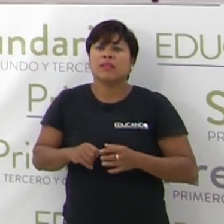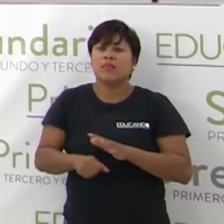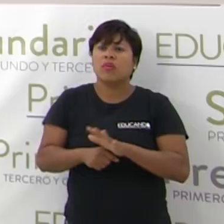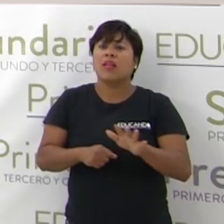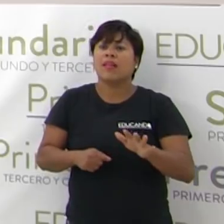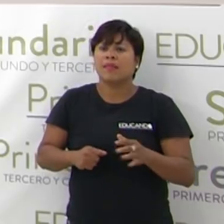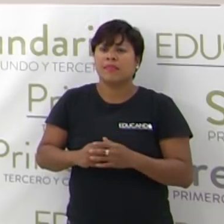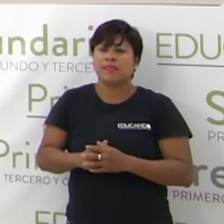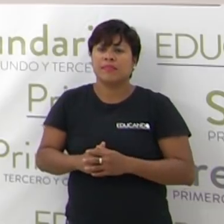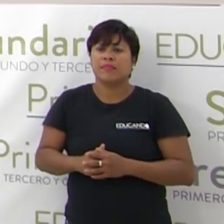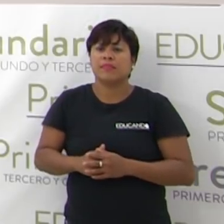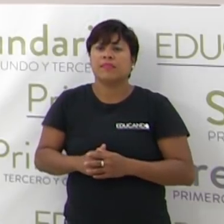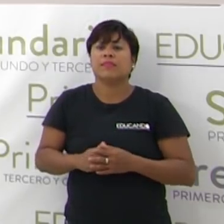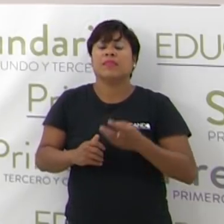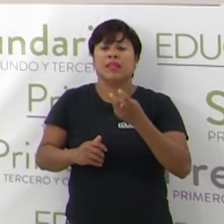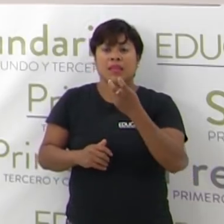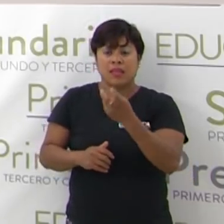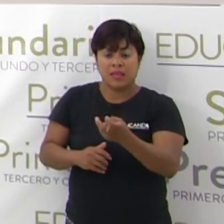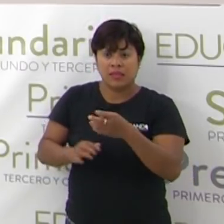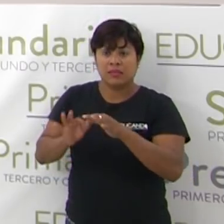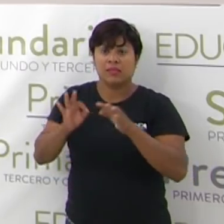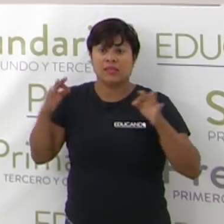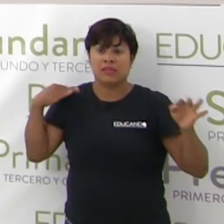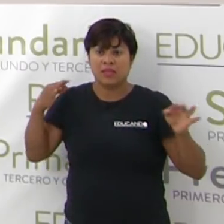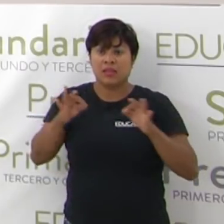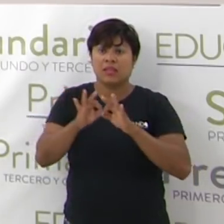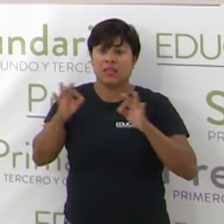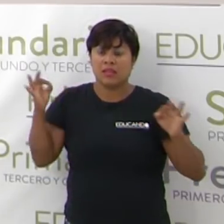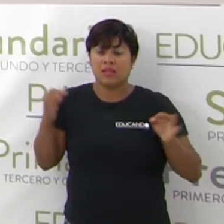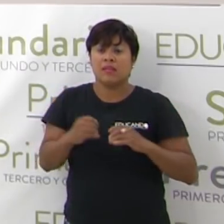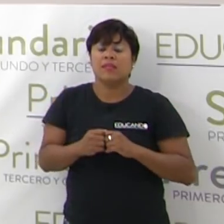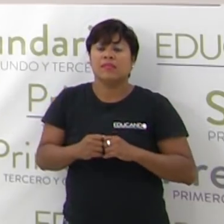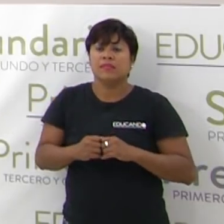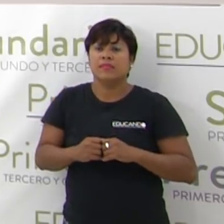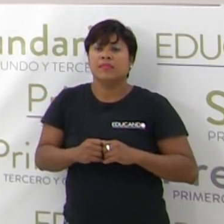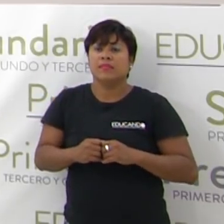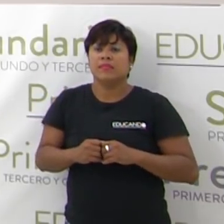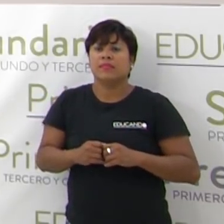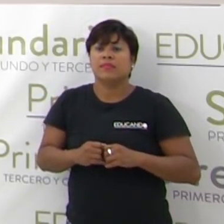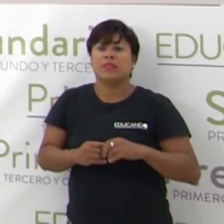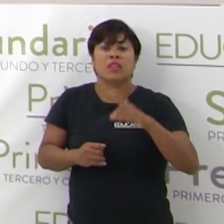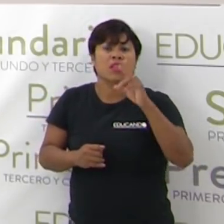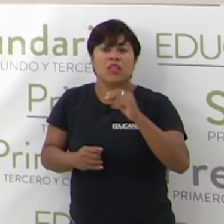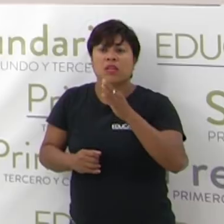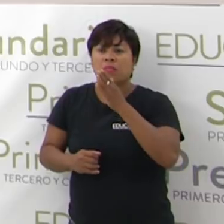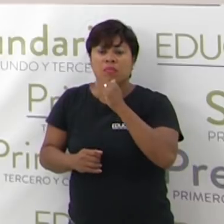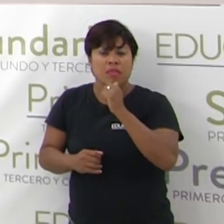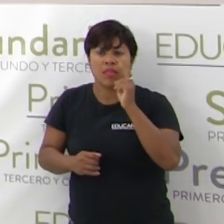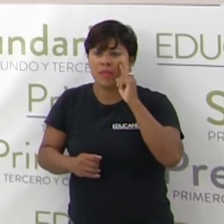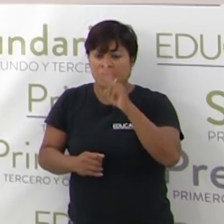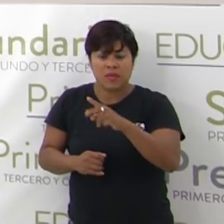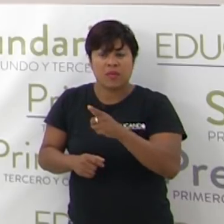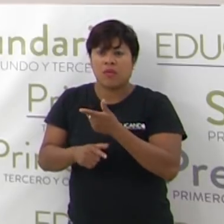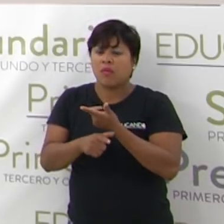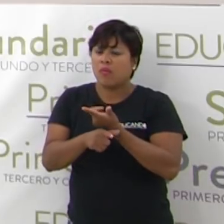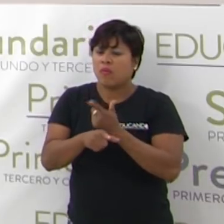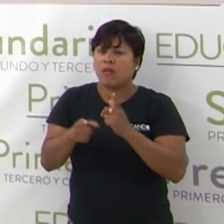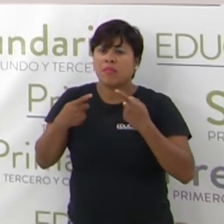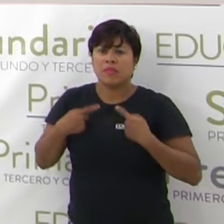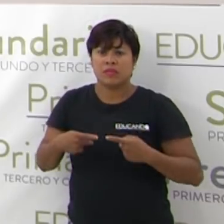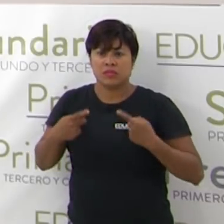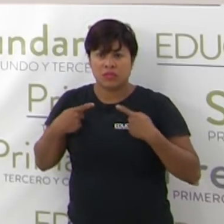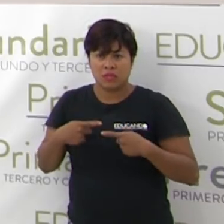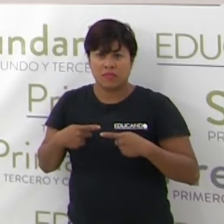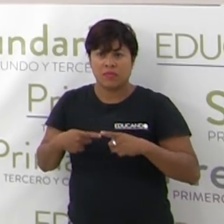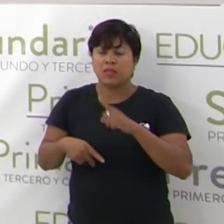mágica? Pues que esa tela, niños, no la podía ver cualquier persona.